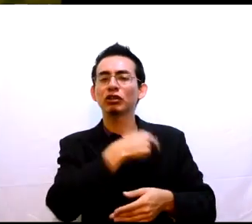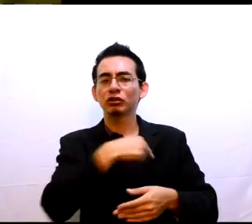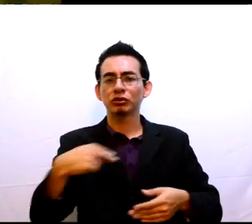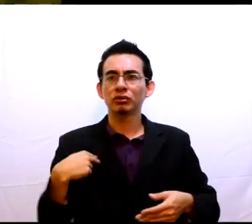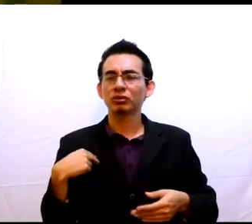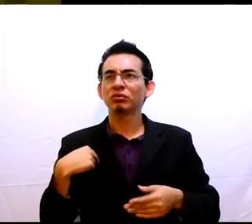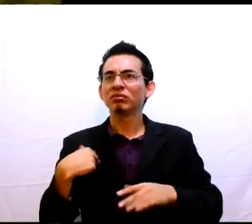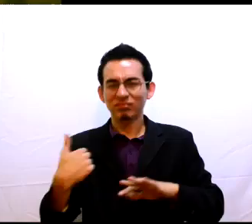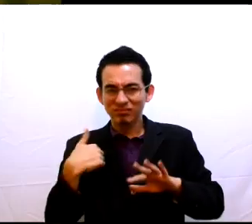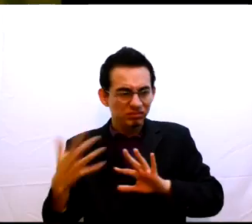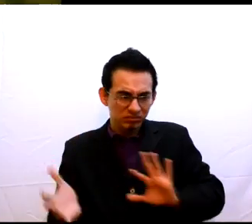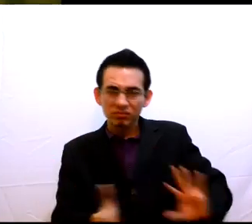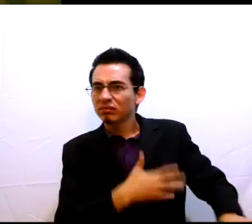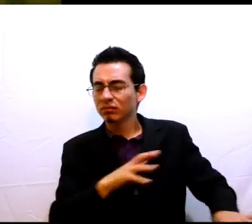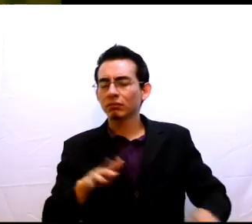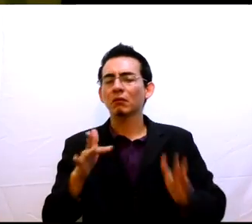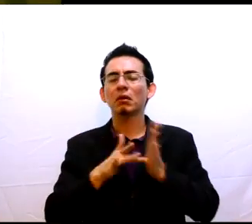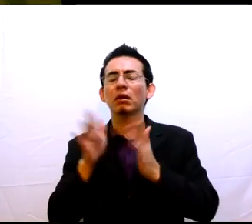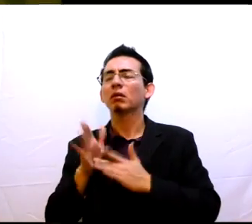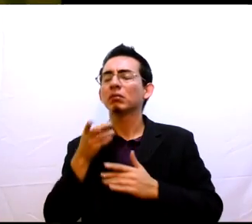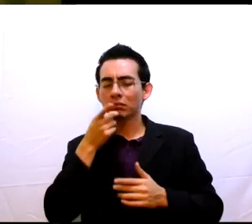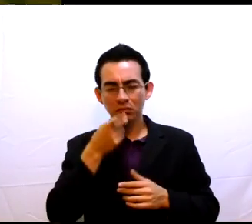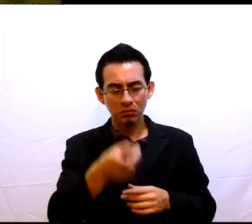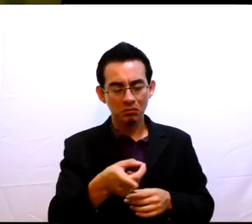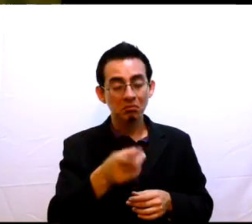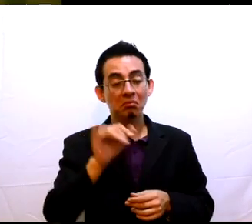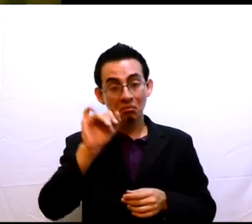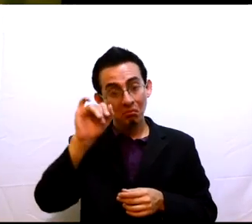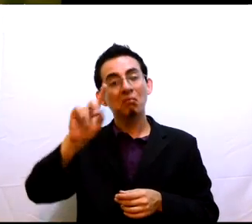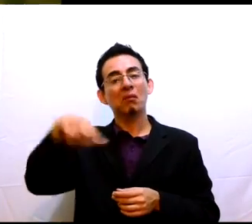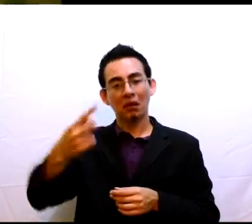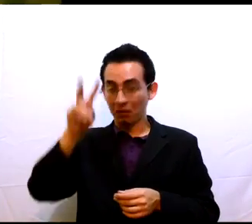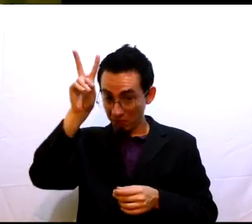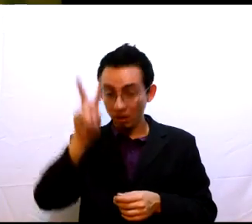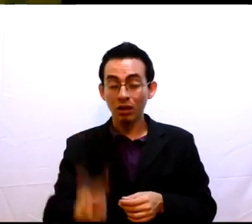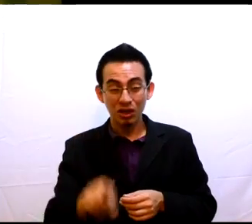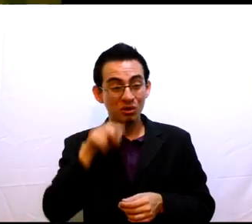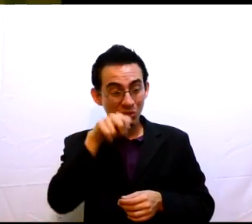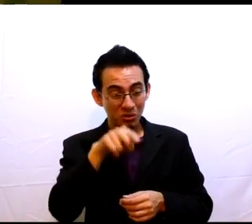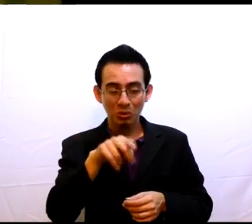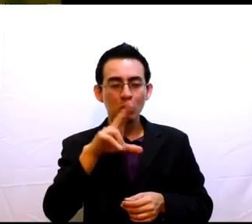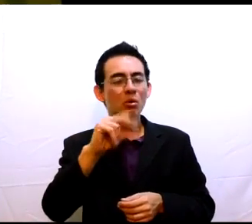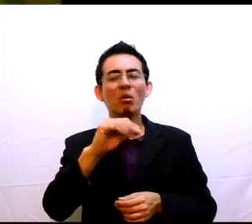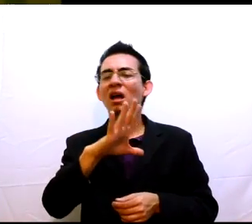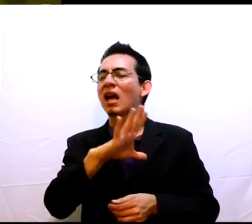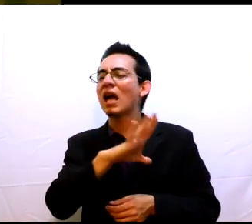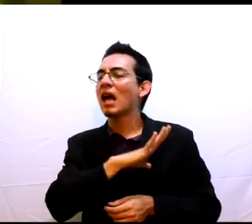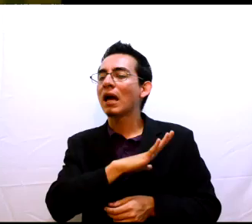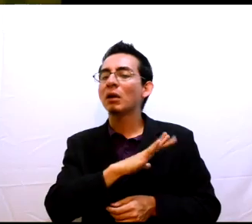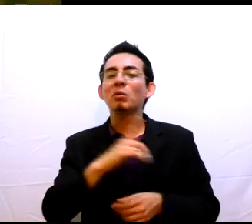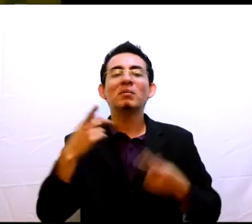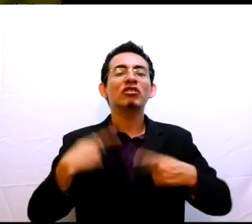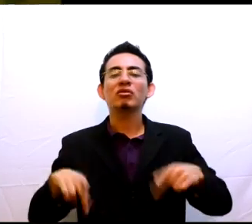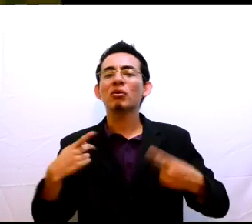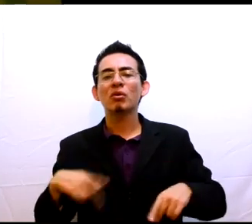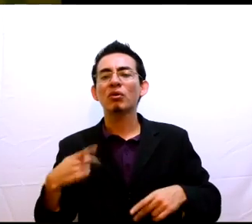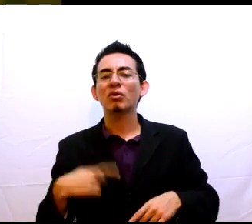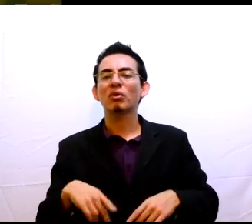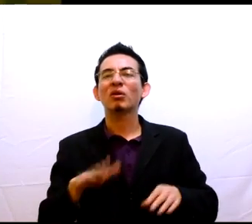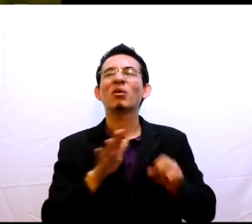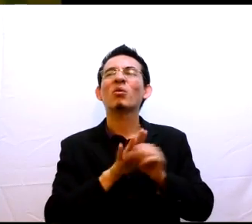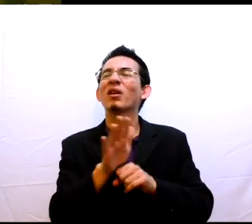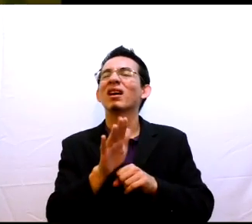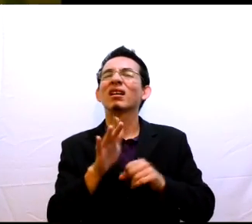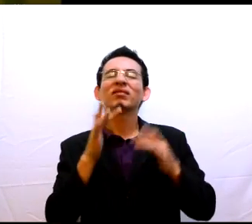hemos seguido respondió jesús y dijo de cierto os digo que no hay ninguno que haya dejado